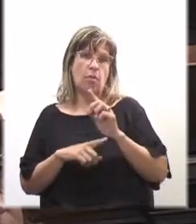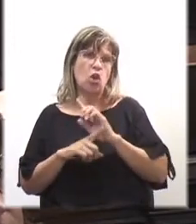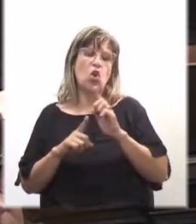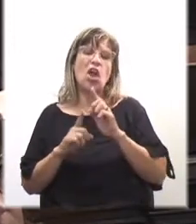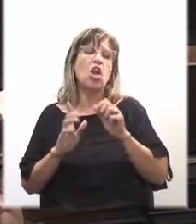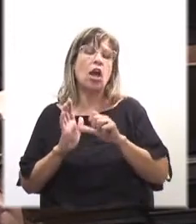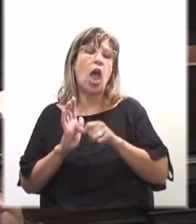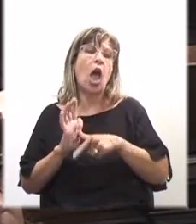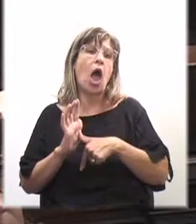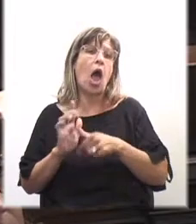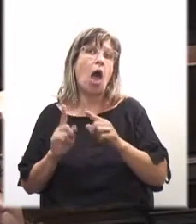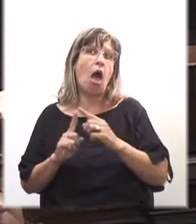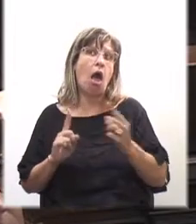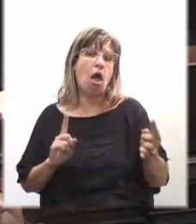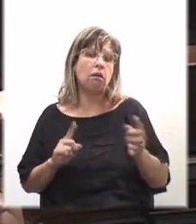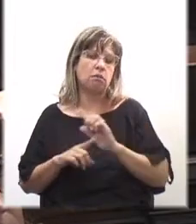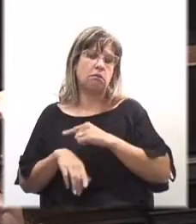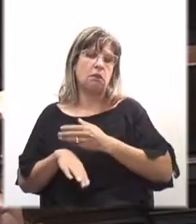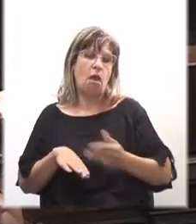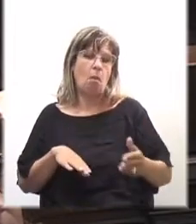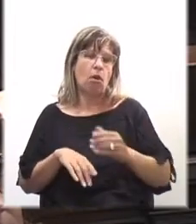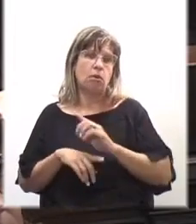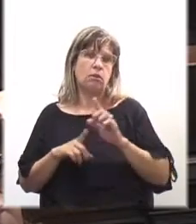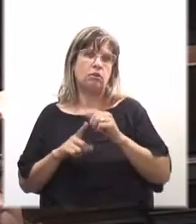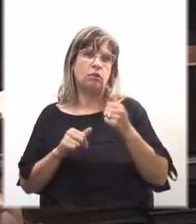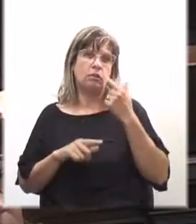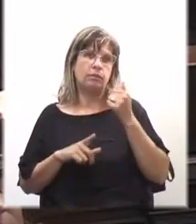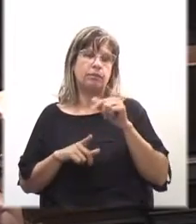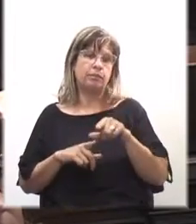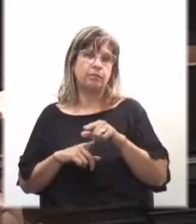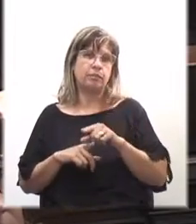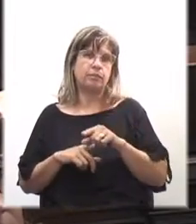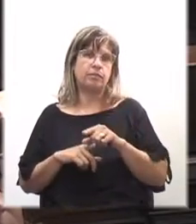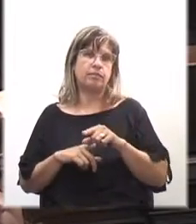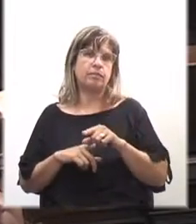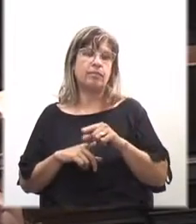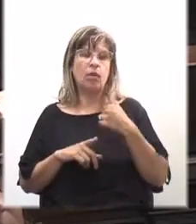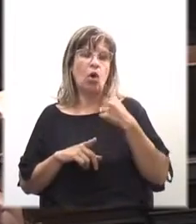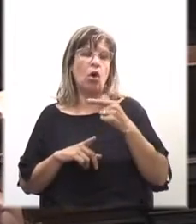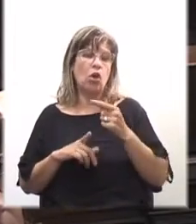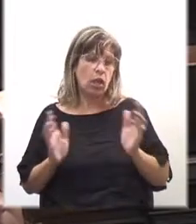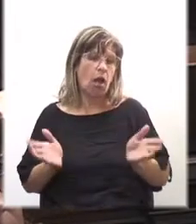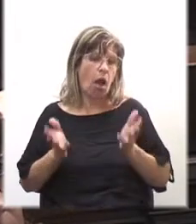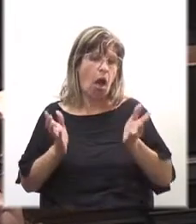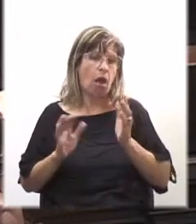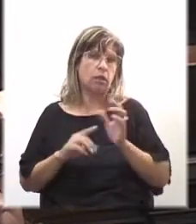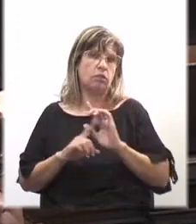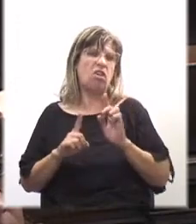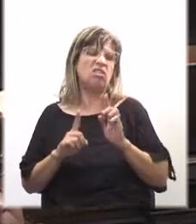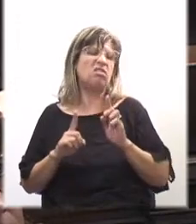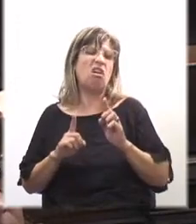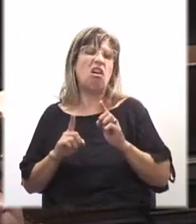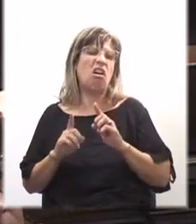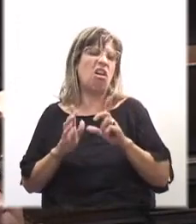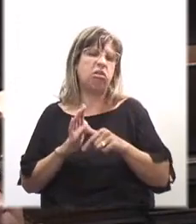duran, no son los que son precedidos por sonidos de trompetas, esos no duran